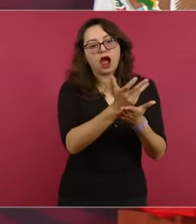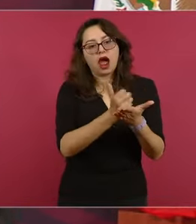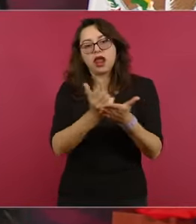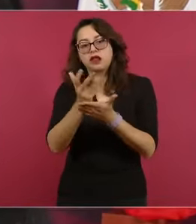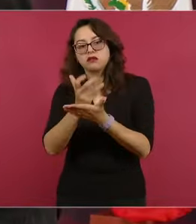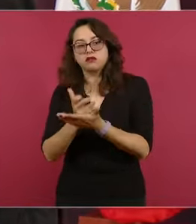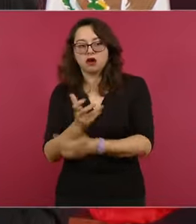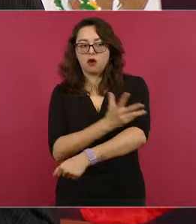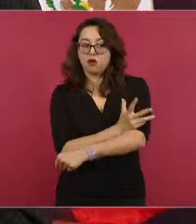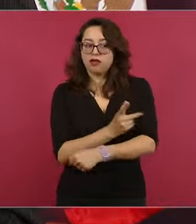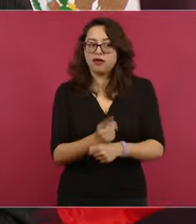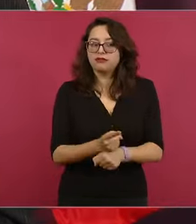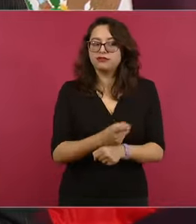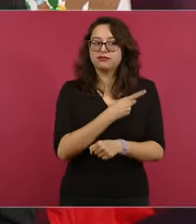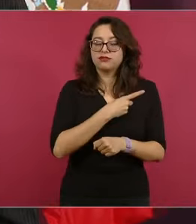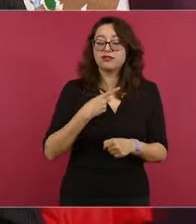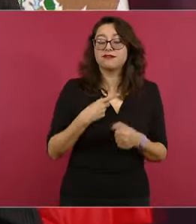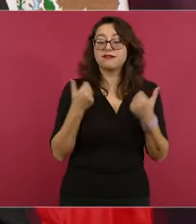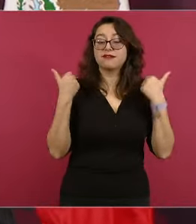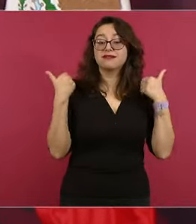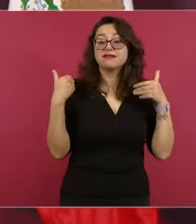transparentan